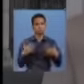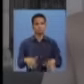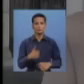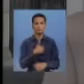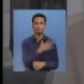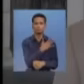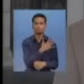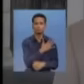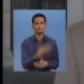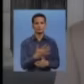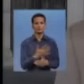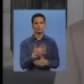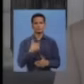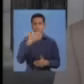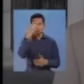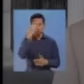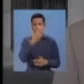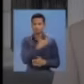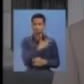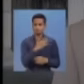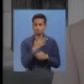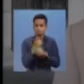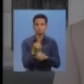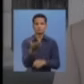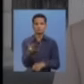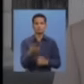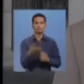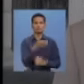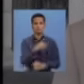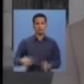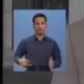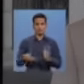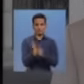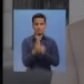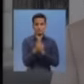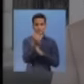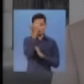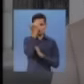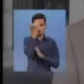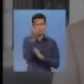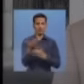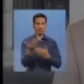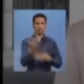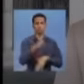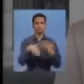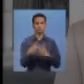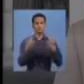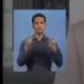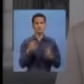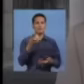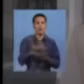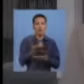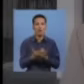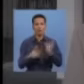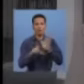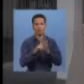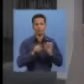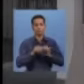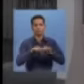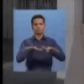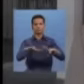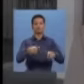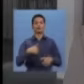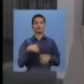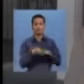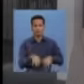Confío tan profundamente en las habilidades del presidente en el manejo de la política económica macro. Lo importante sería